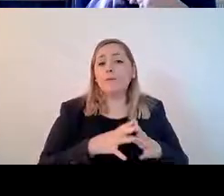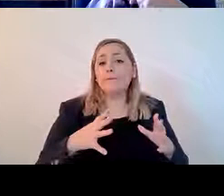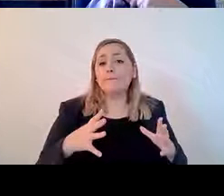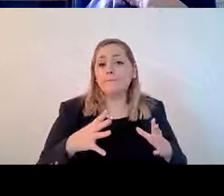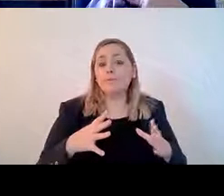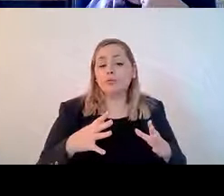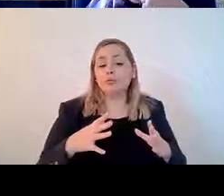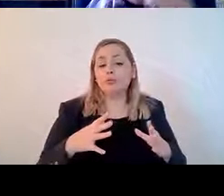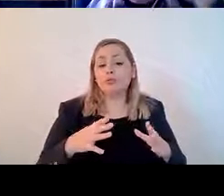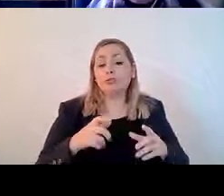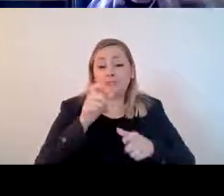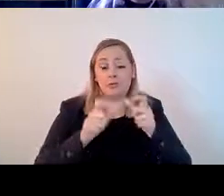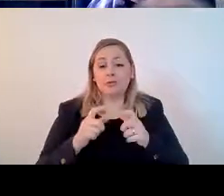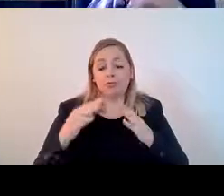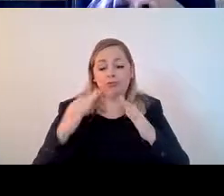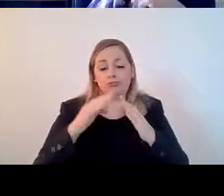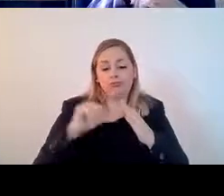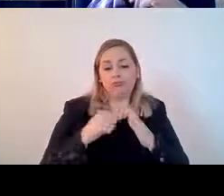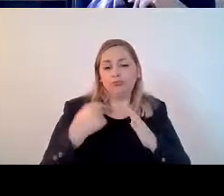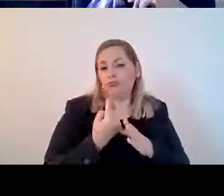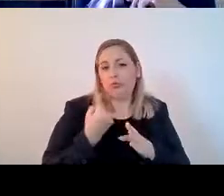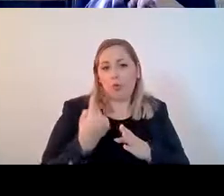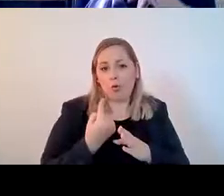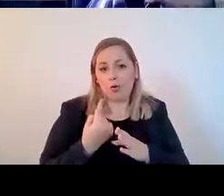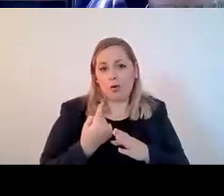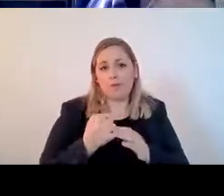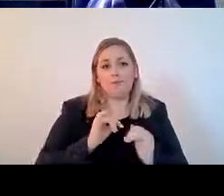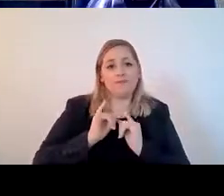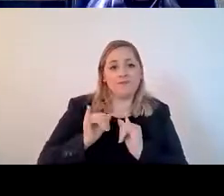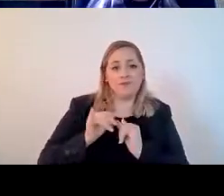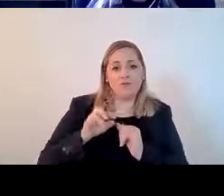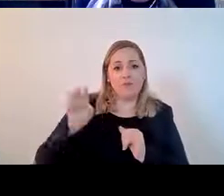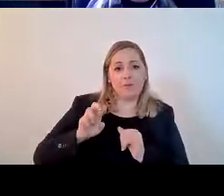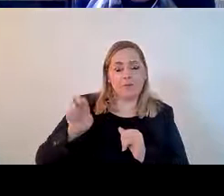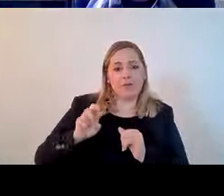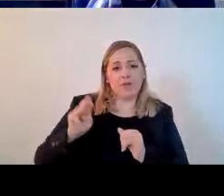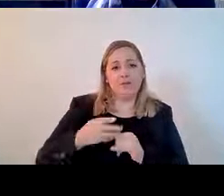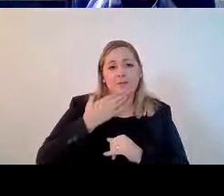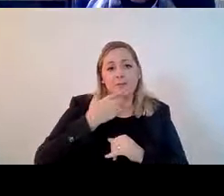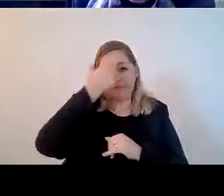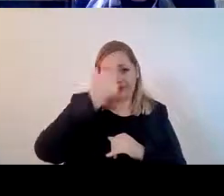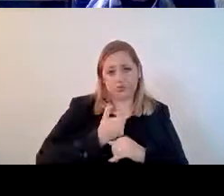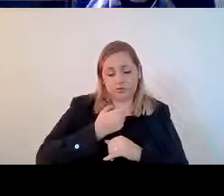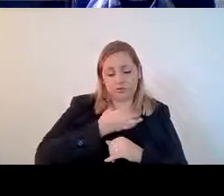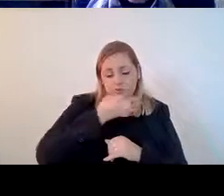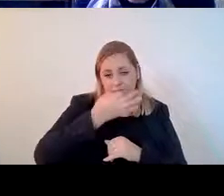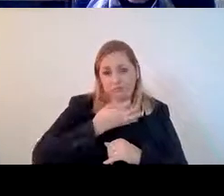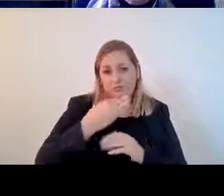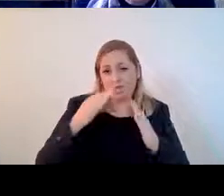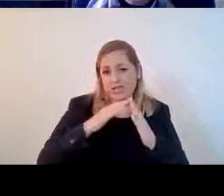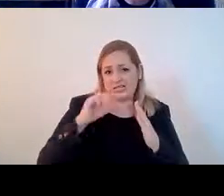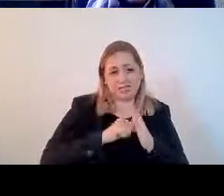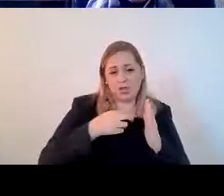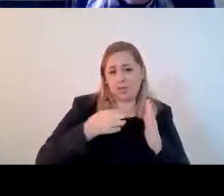aislamiento social, según el informe de los padres. Según el autoinforme, el aislamiento social era mucho más severo